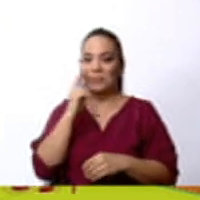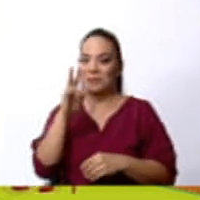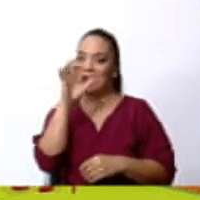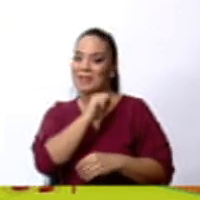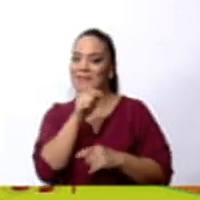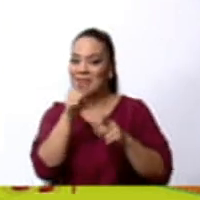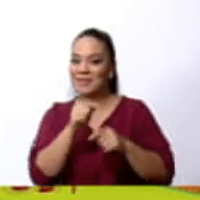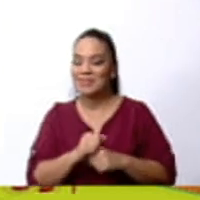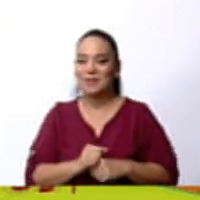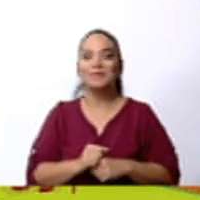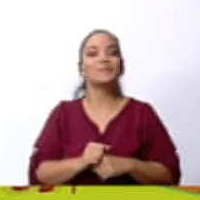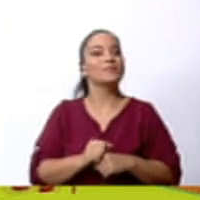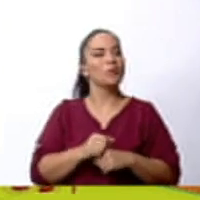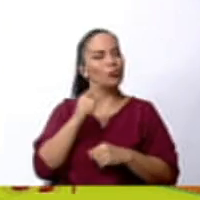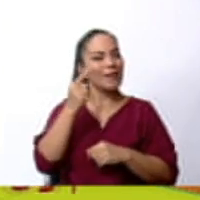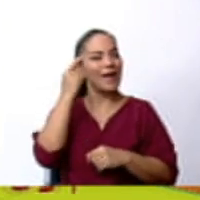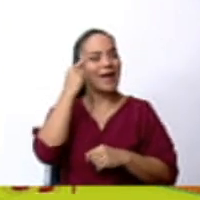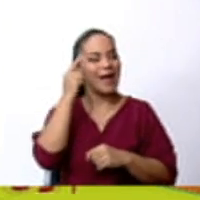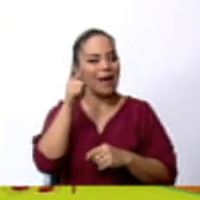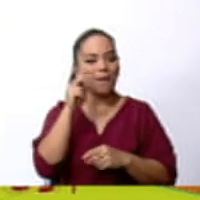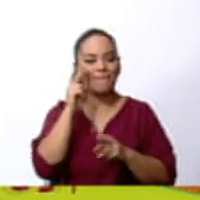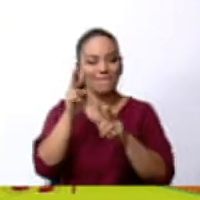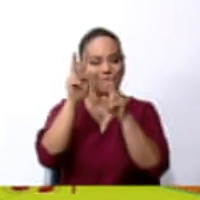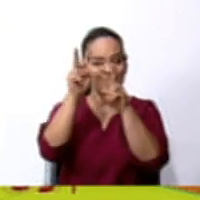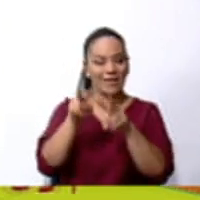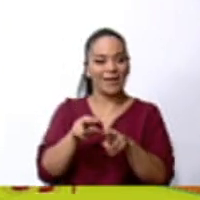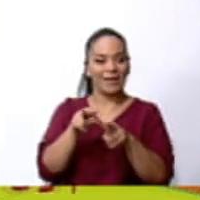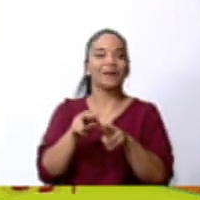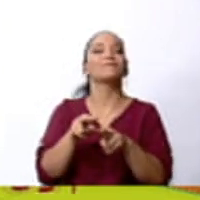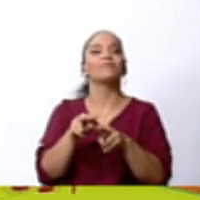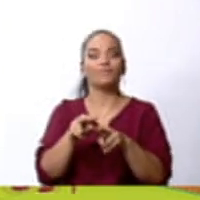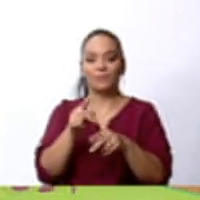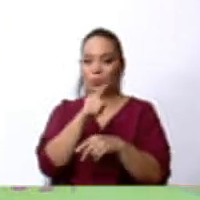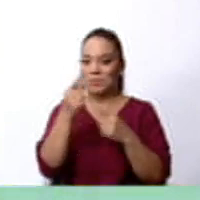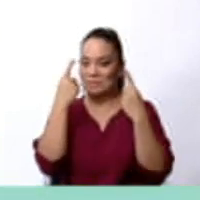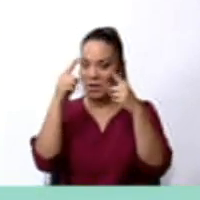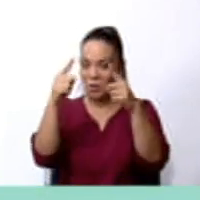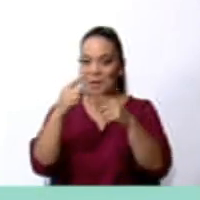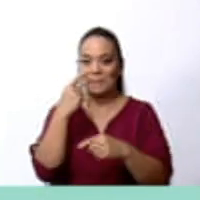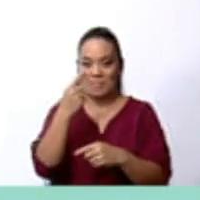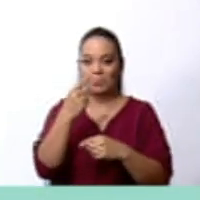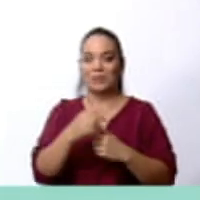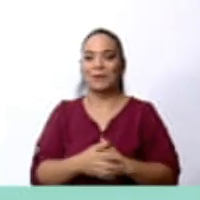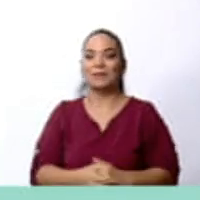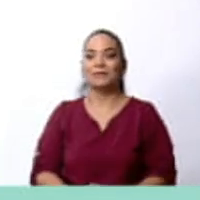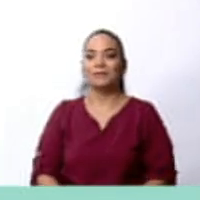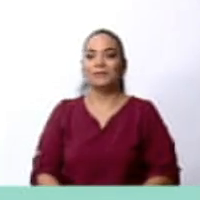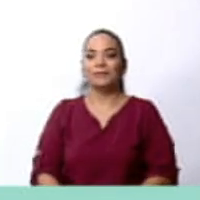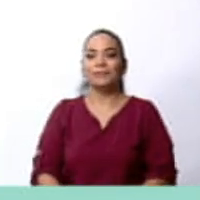y escuchen ese sonido de reto porque yo sé que lo van a lograr todos y todas. Así que veamos.